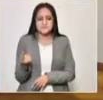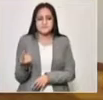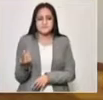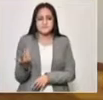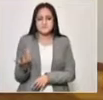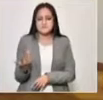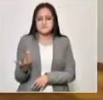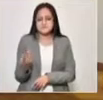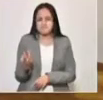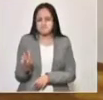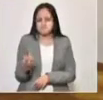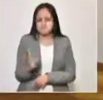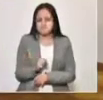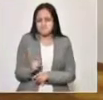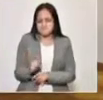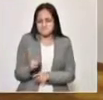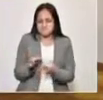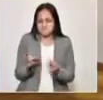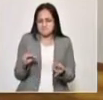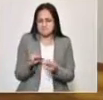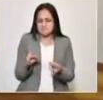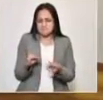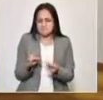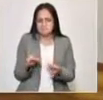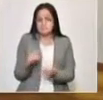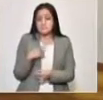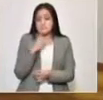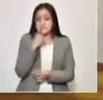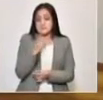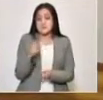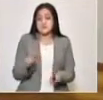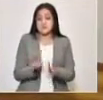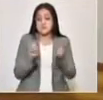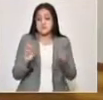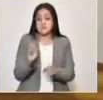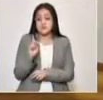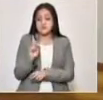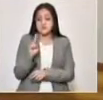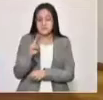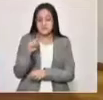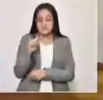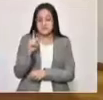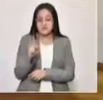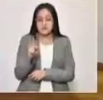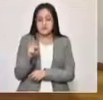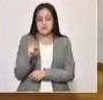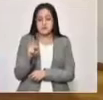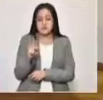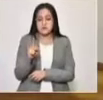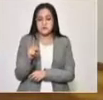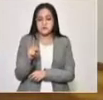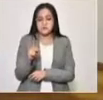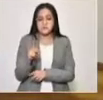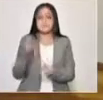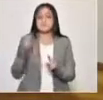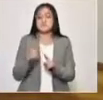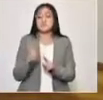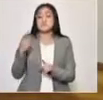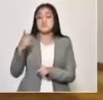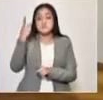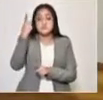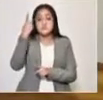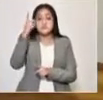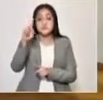Así de simple. Yo ya dije que el tema de la UDLA y que es